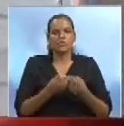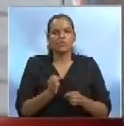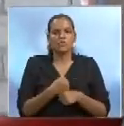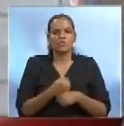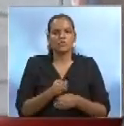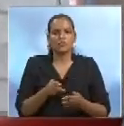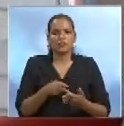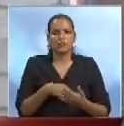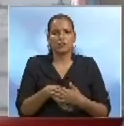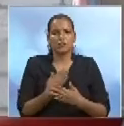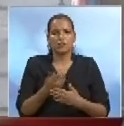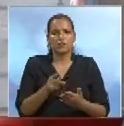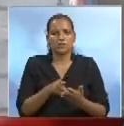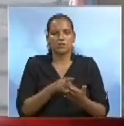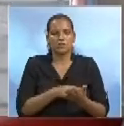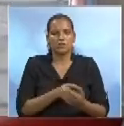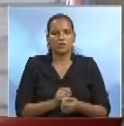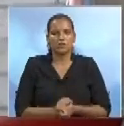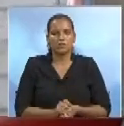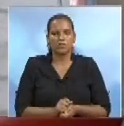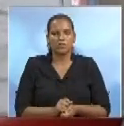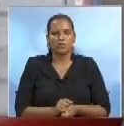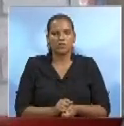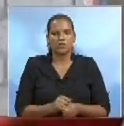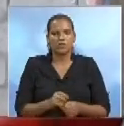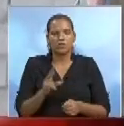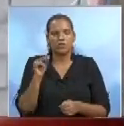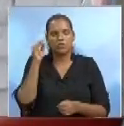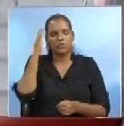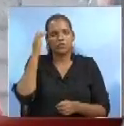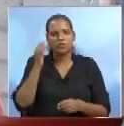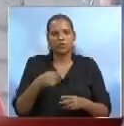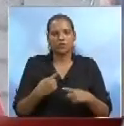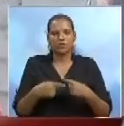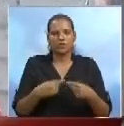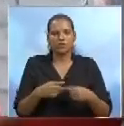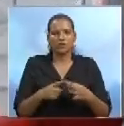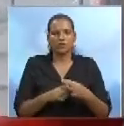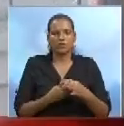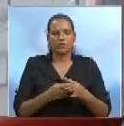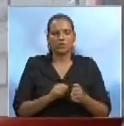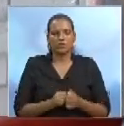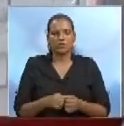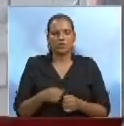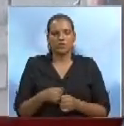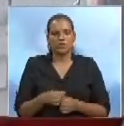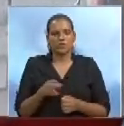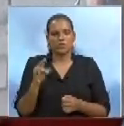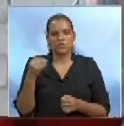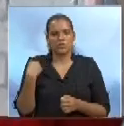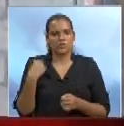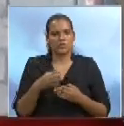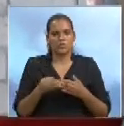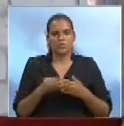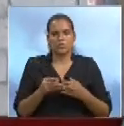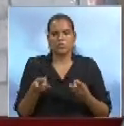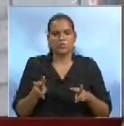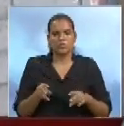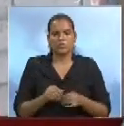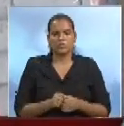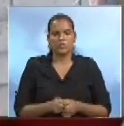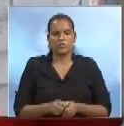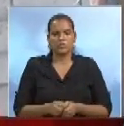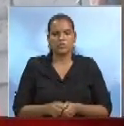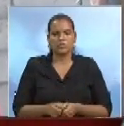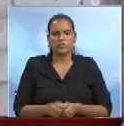construcción. Ya, ¿aún no han planeado cuándo iniciarán ese trabajo? No, todavía no. ¿Tienen recursos para hacerlo? No. ¿Cómo